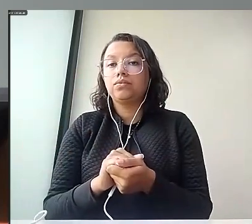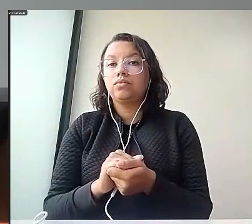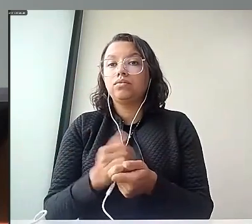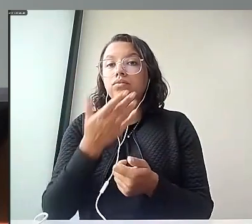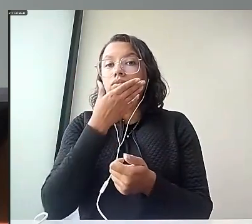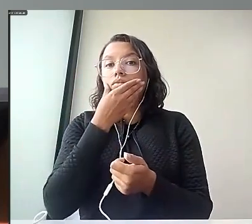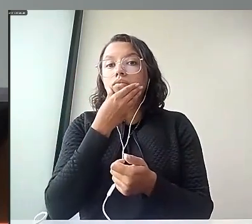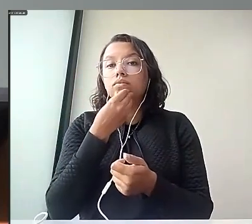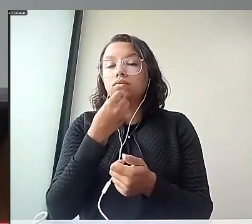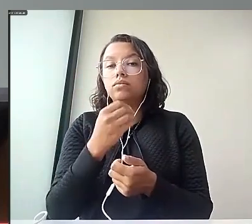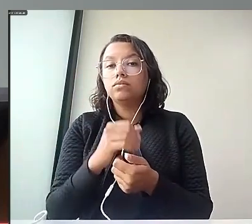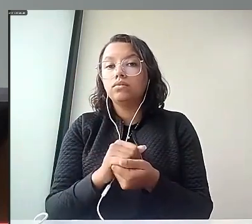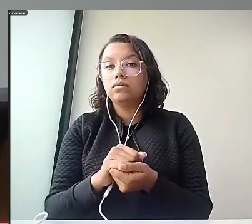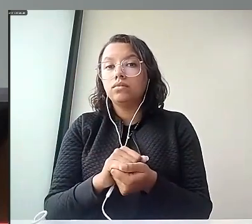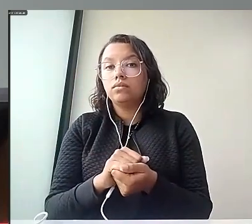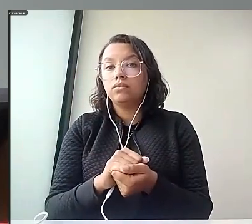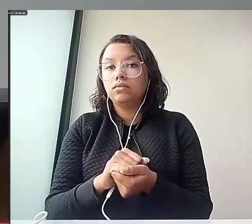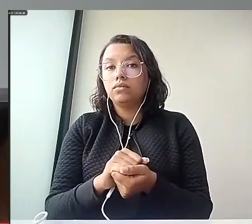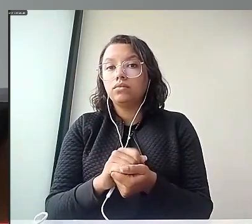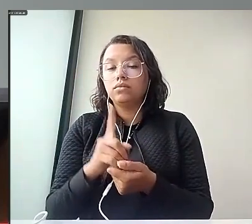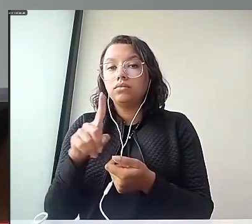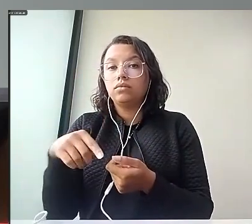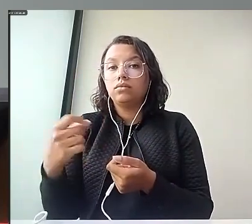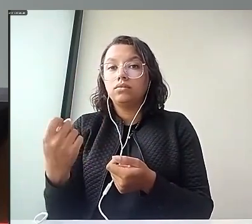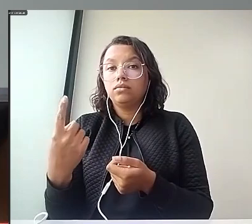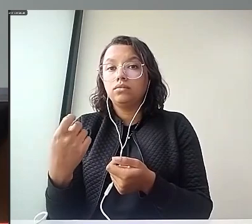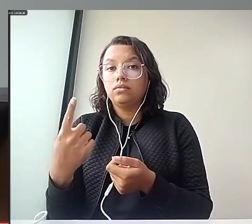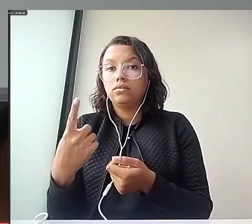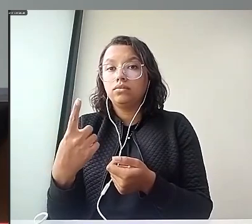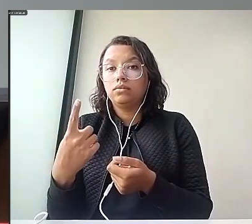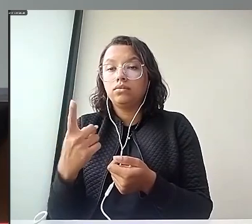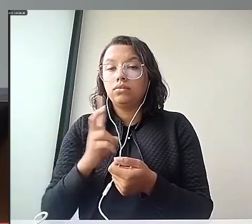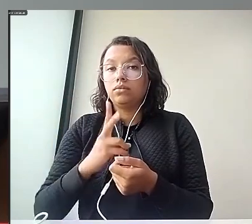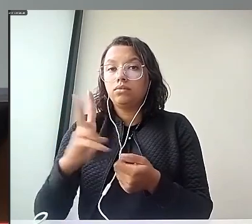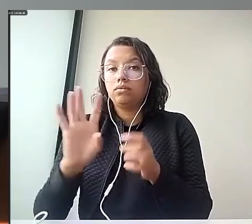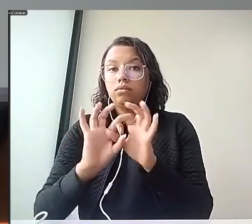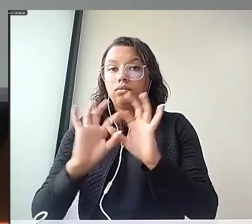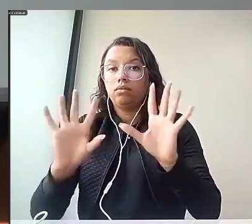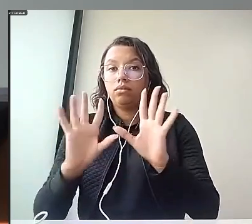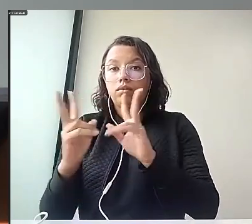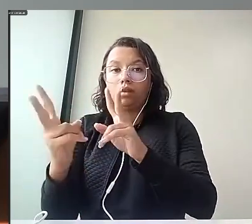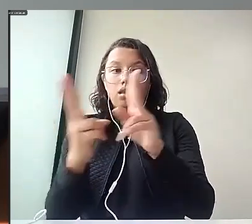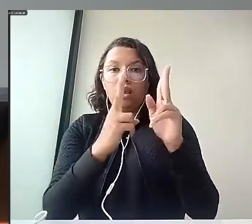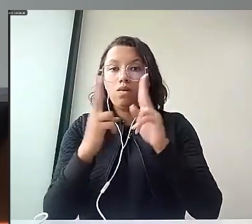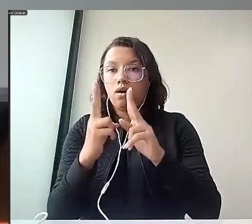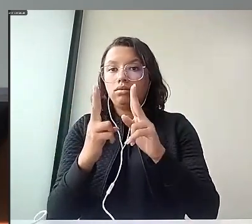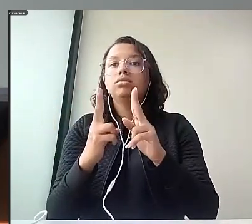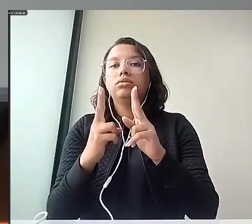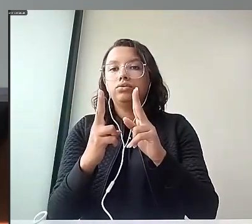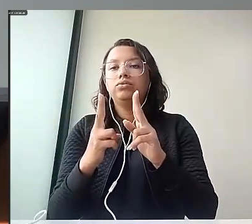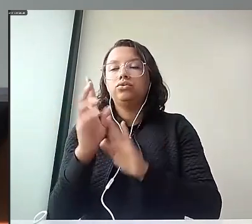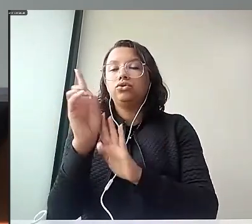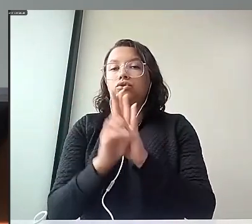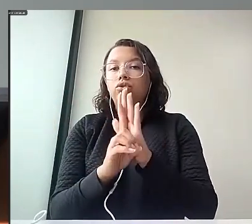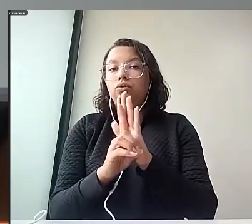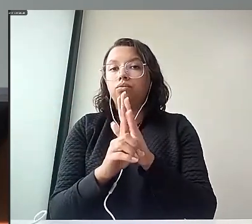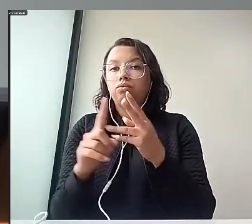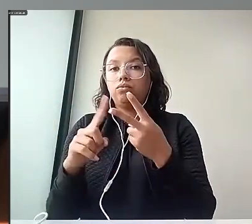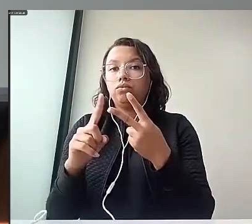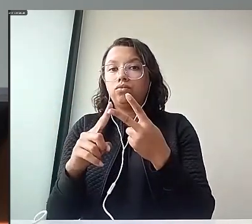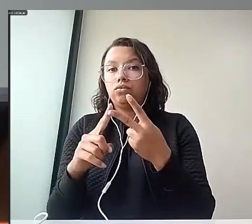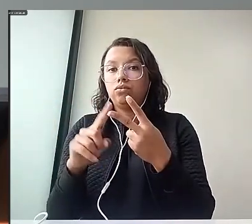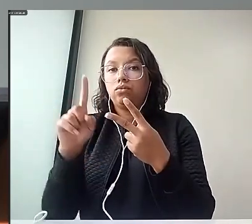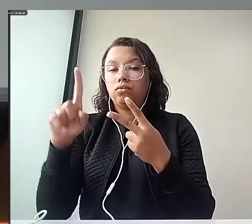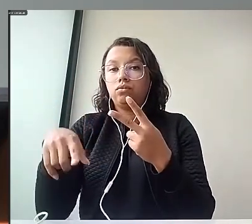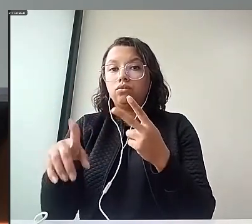artículo 1, nacen y permanecen libres e iguales en derechos. Artículo 2, esos